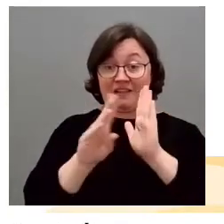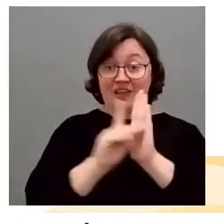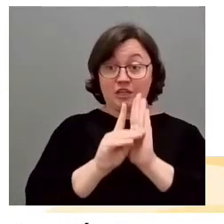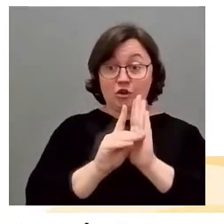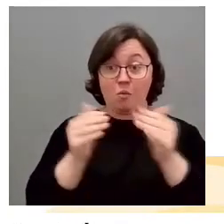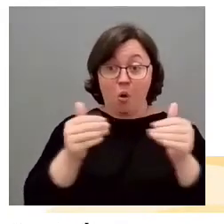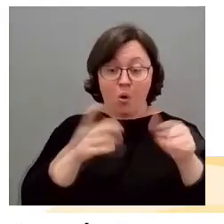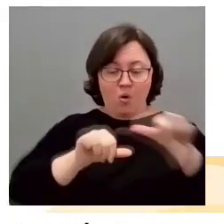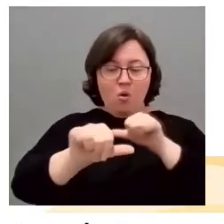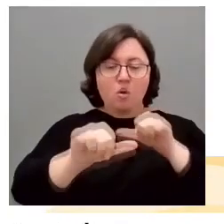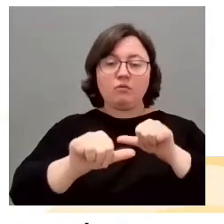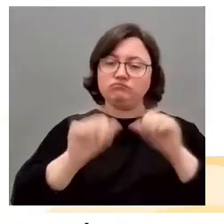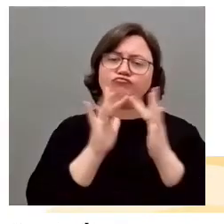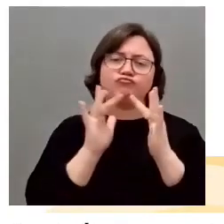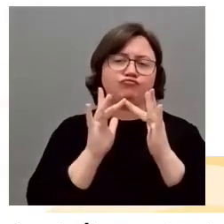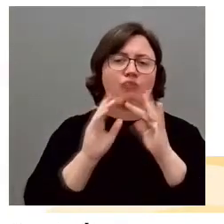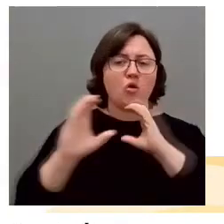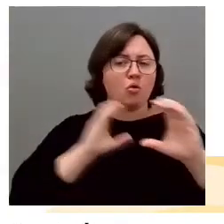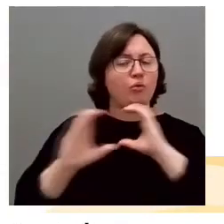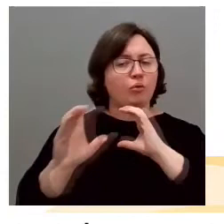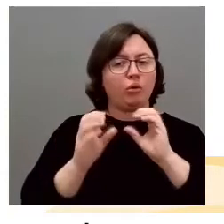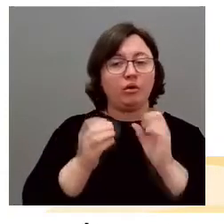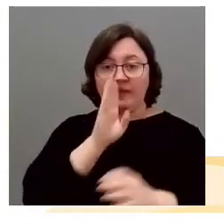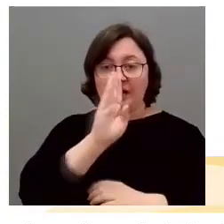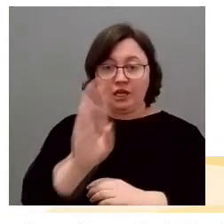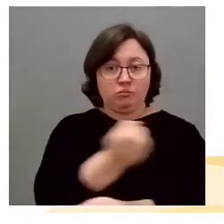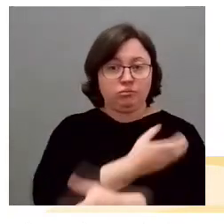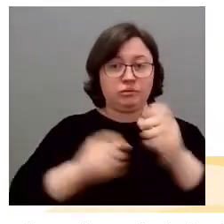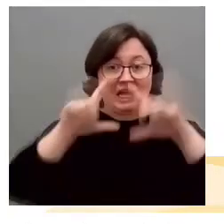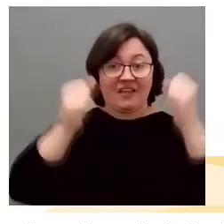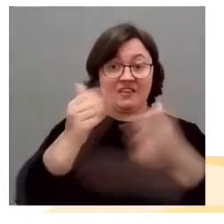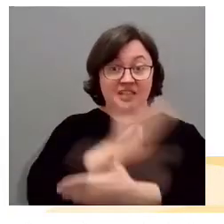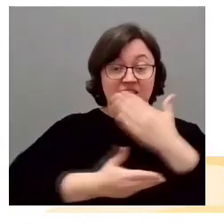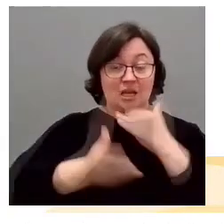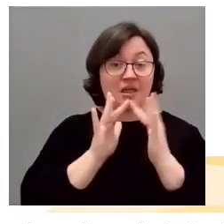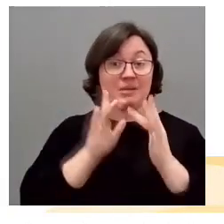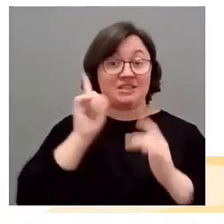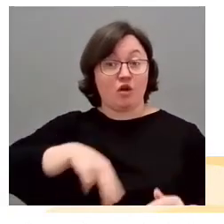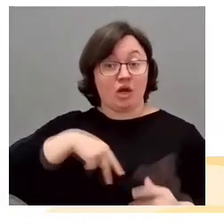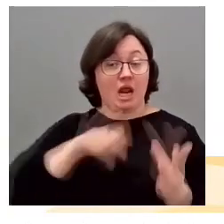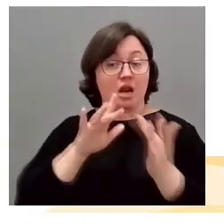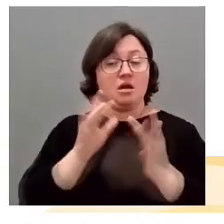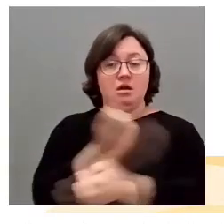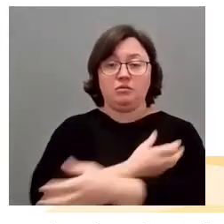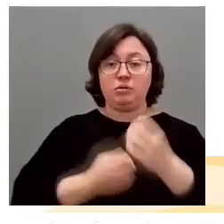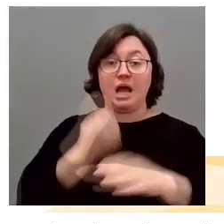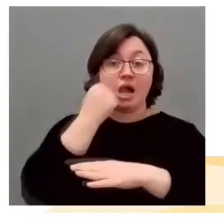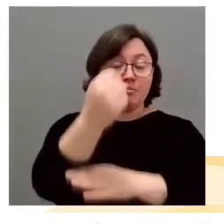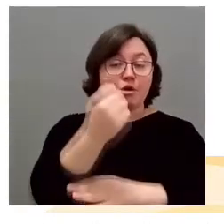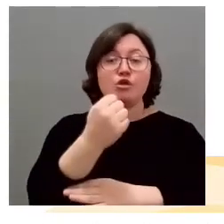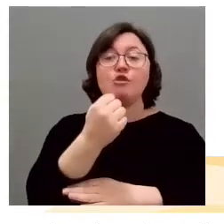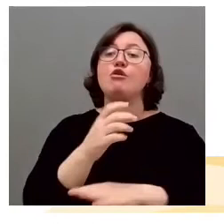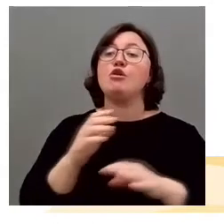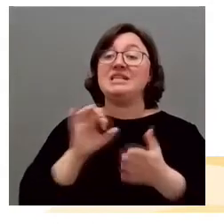Estado de Alarma, hemos estado en comunicación directa todas las entidades de la discapacidad y la Dirección General prestando apoyos,